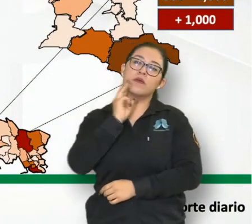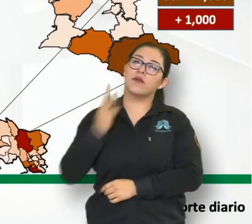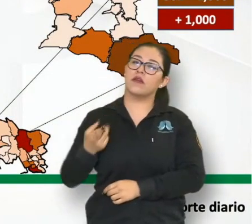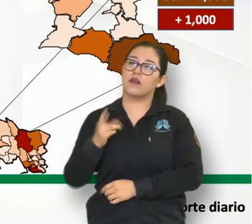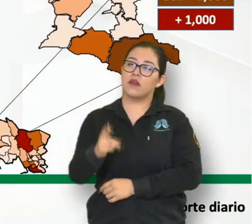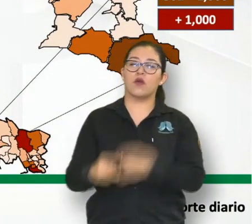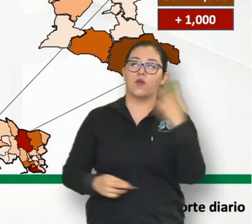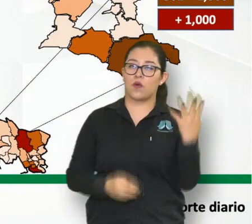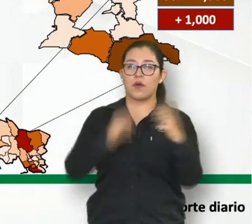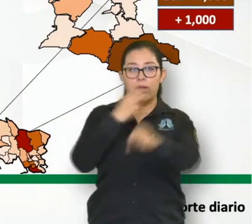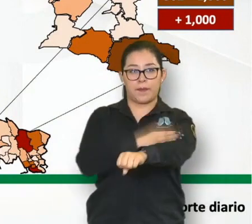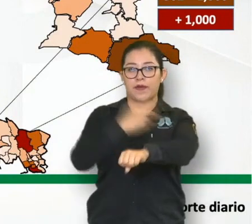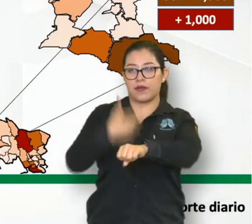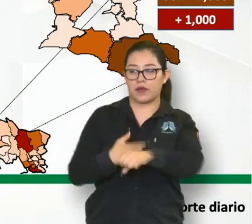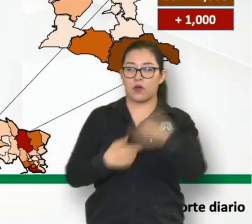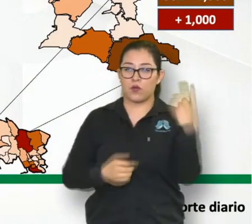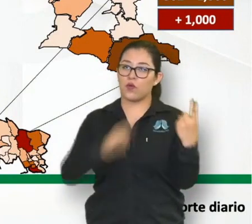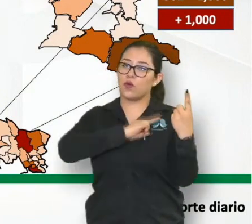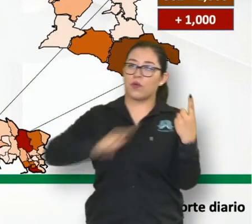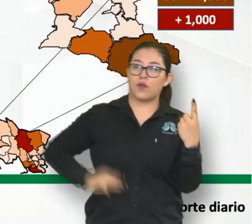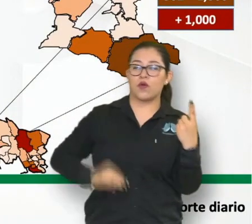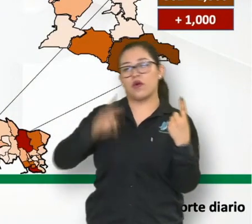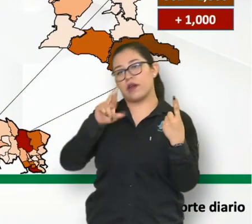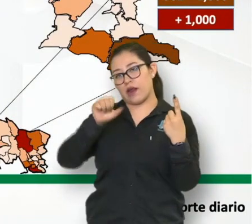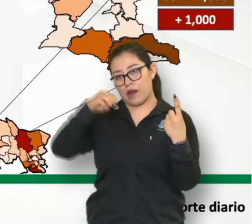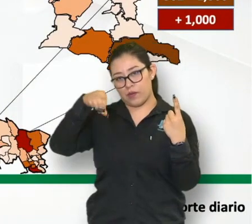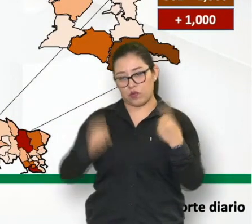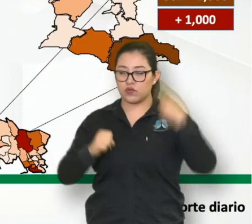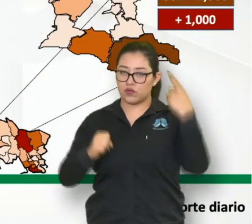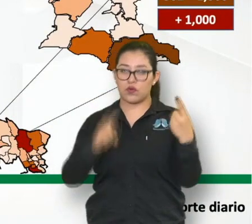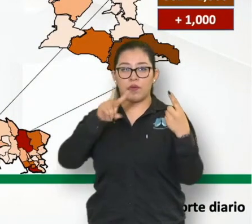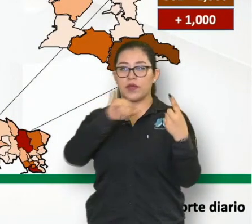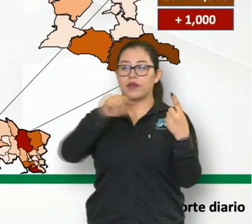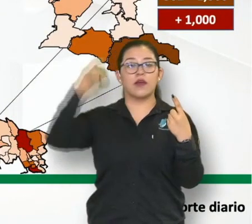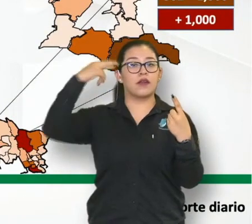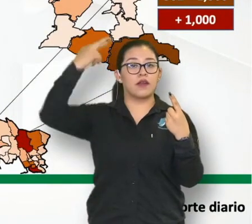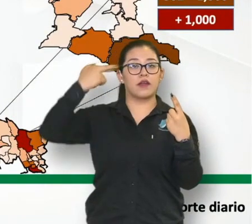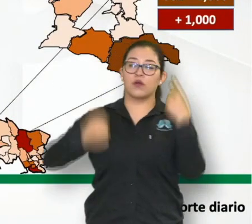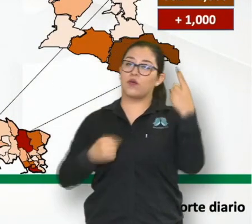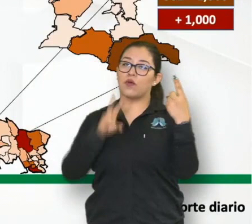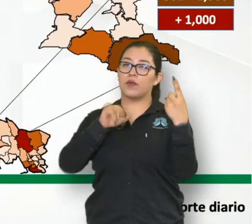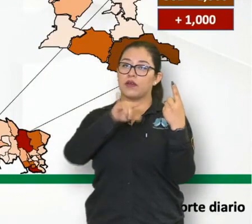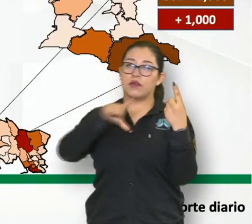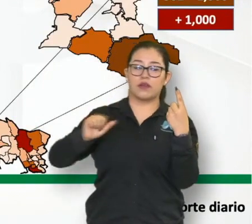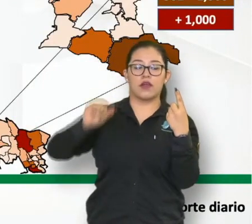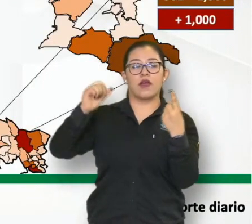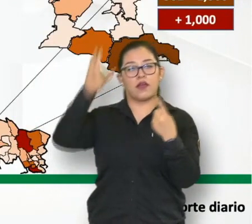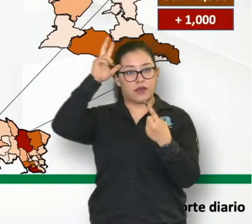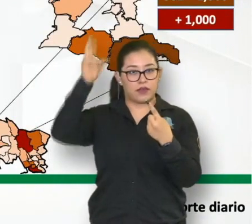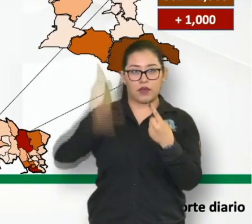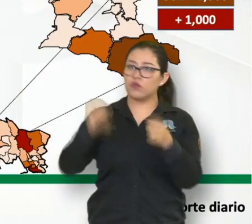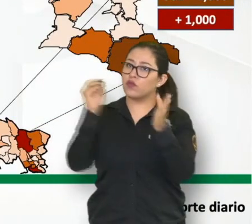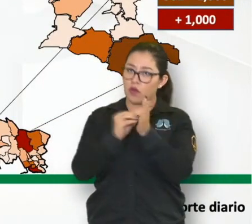río 4 en mexquitic y 1 en los municipios de villa de ramos villa de reyes villa hidalgo que continúa también aquí esta